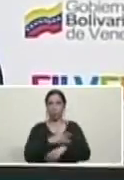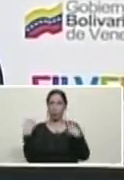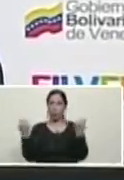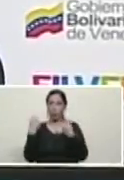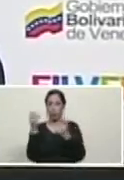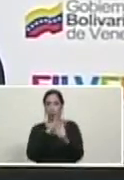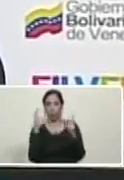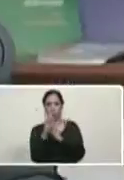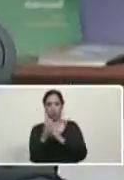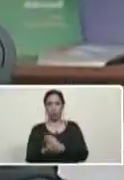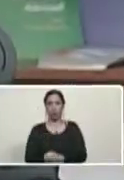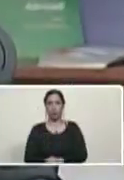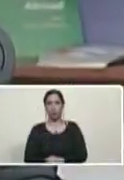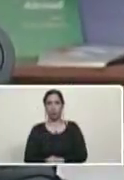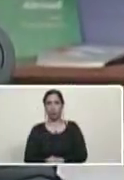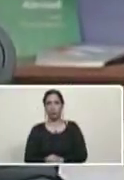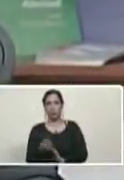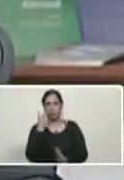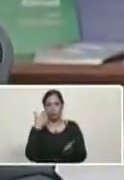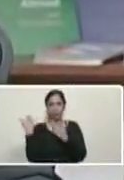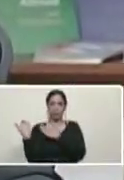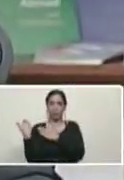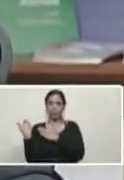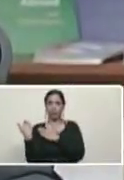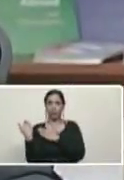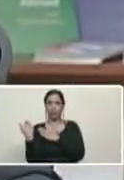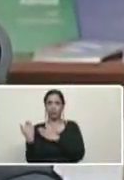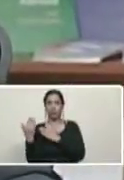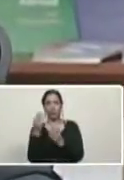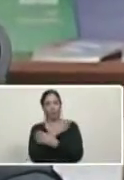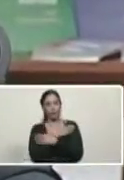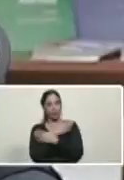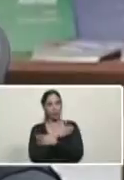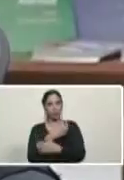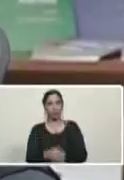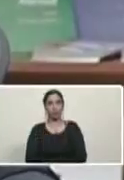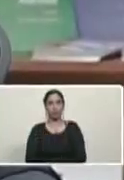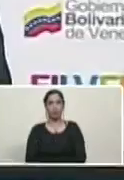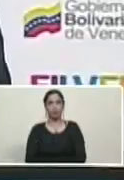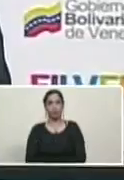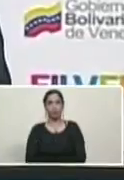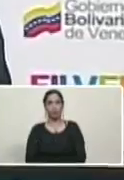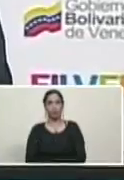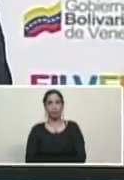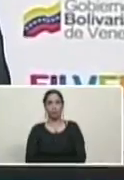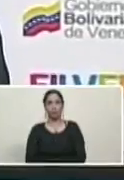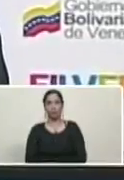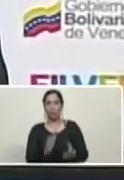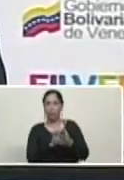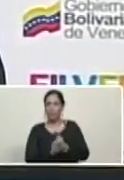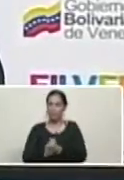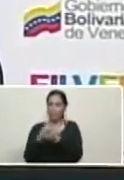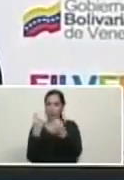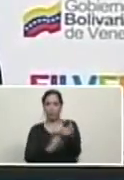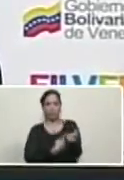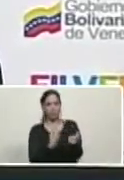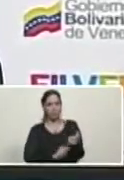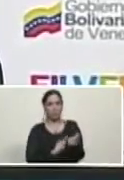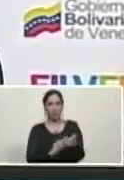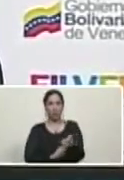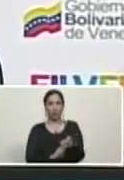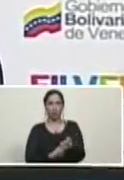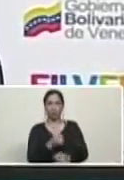de la Cultura, Ernesto Villegas Poljat. Lo felicito, querido hermano, compañero, por